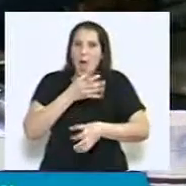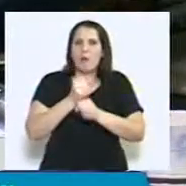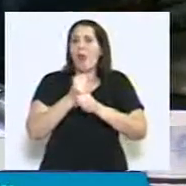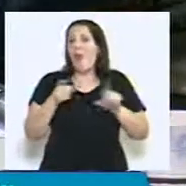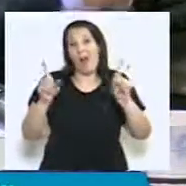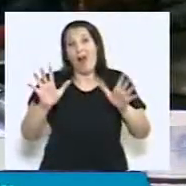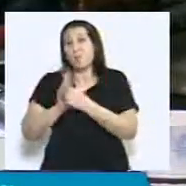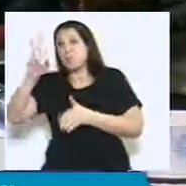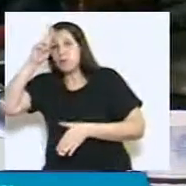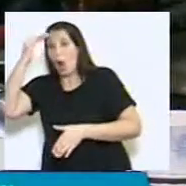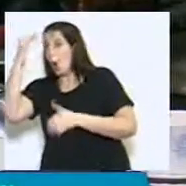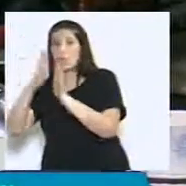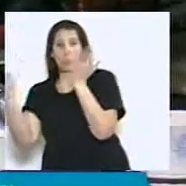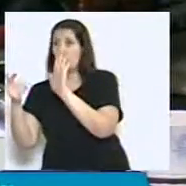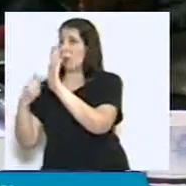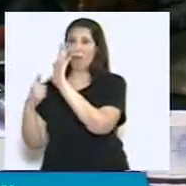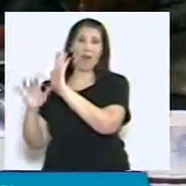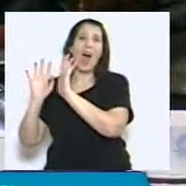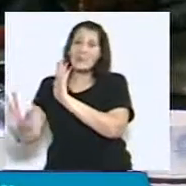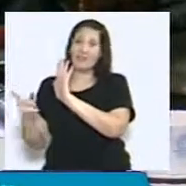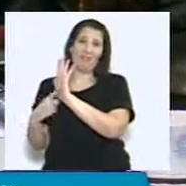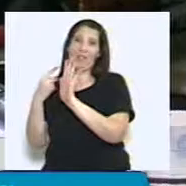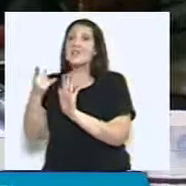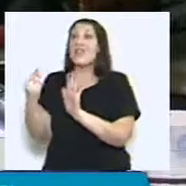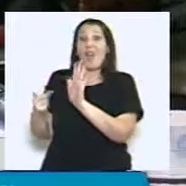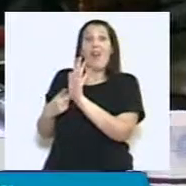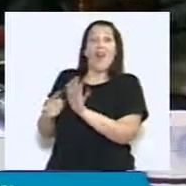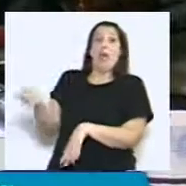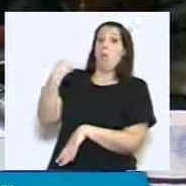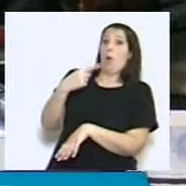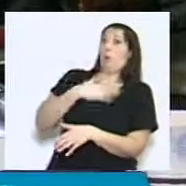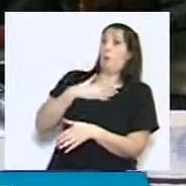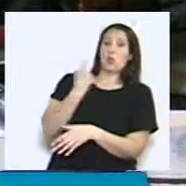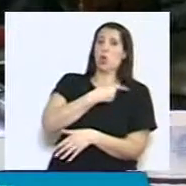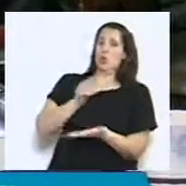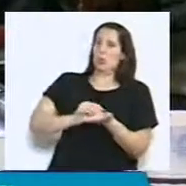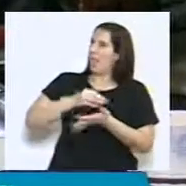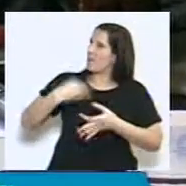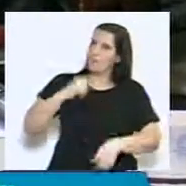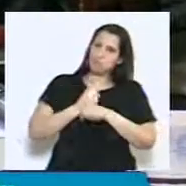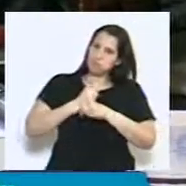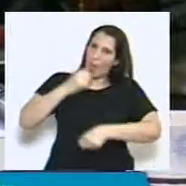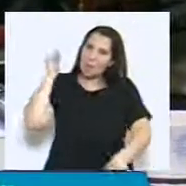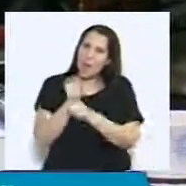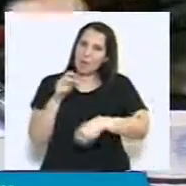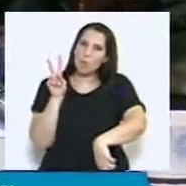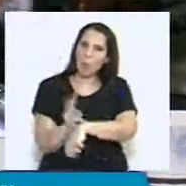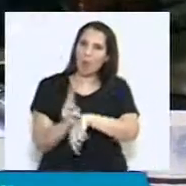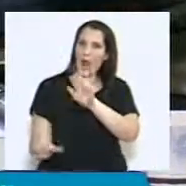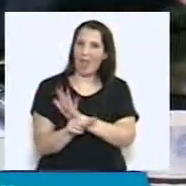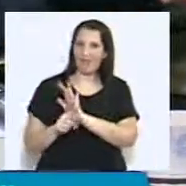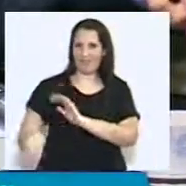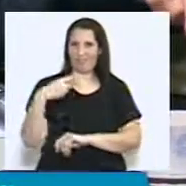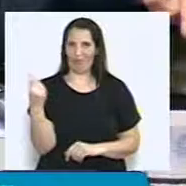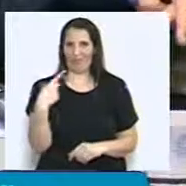Constitución Nacional, porque el 14 bis nos obliga a los legisladores a que el trabajo en su diversa forma goce de la protección de las leyes que nosotros